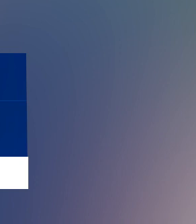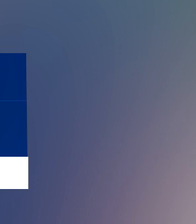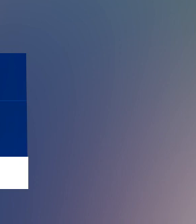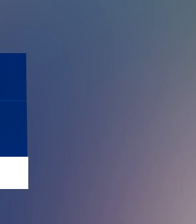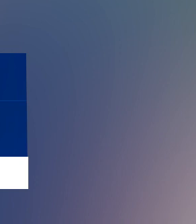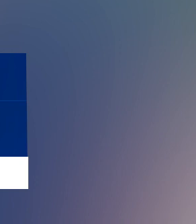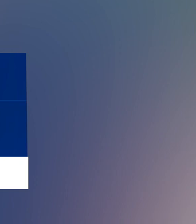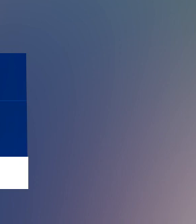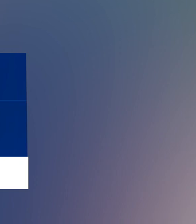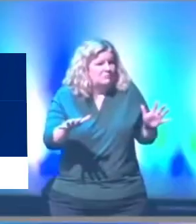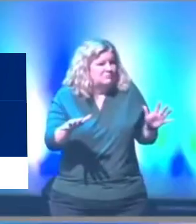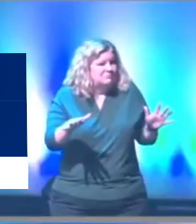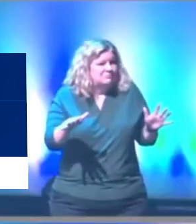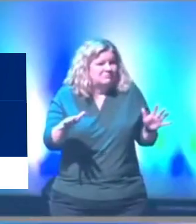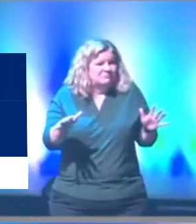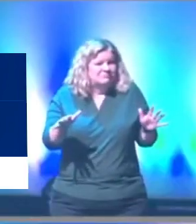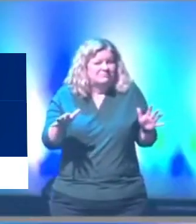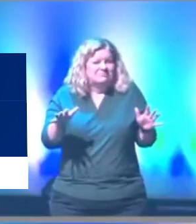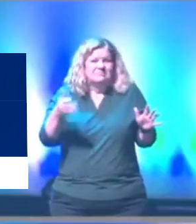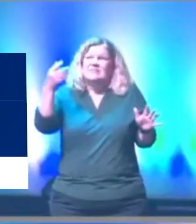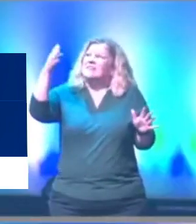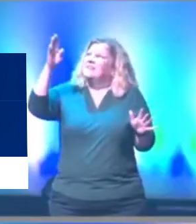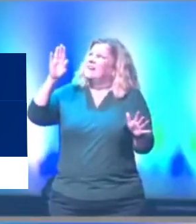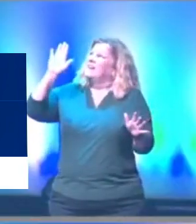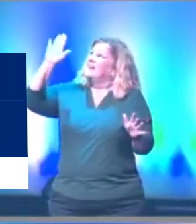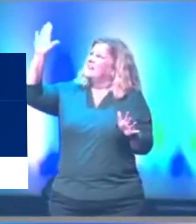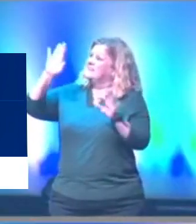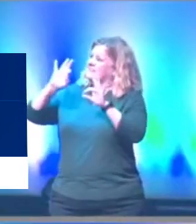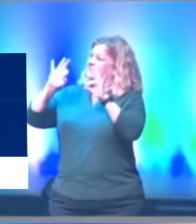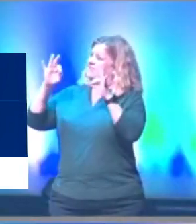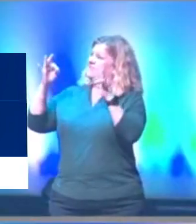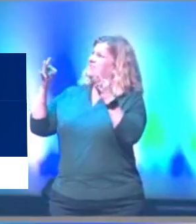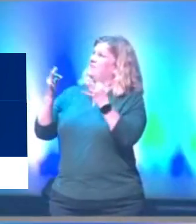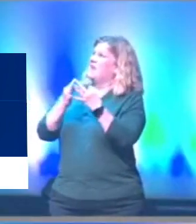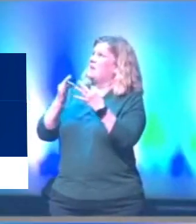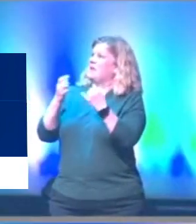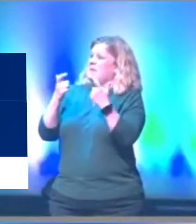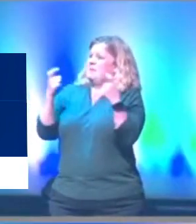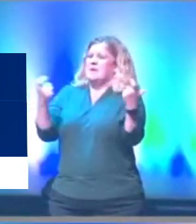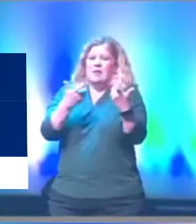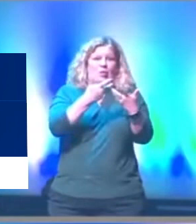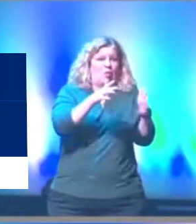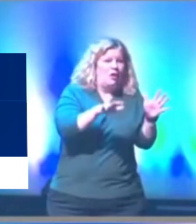40. El autor y predicador cristiano se mantiene positivo y usa su tiempo